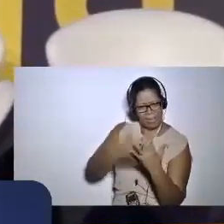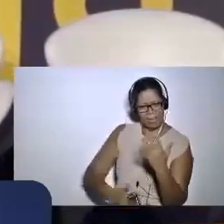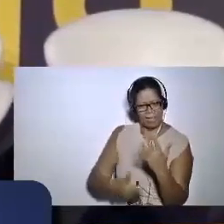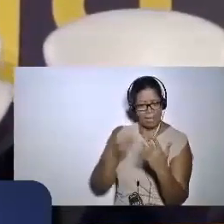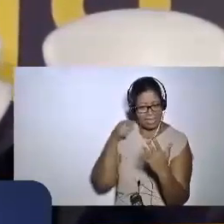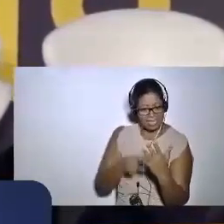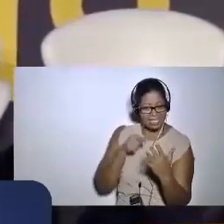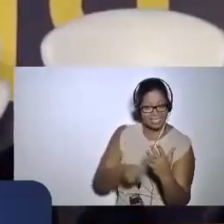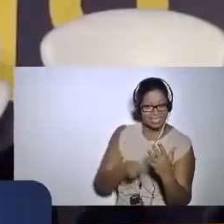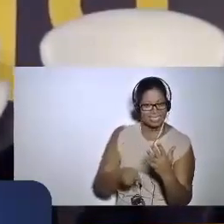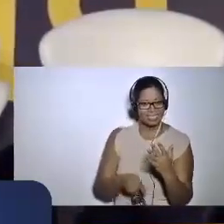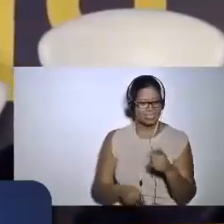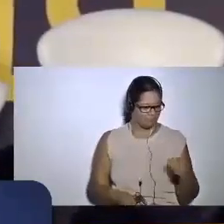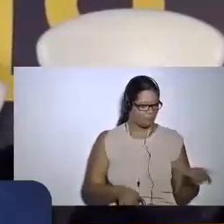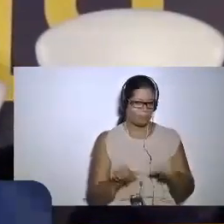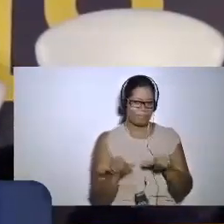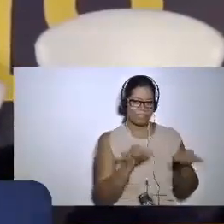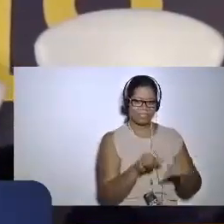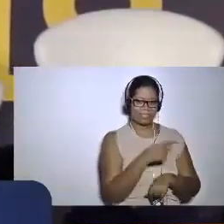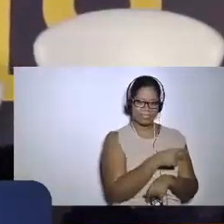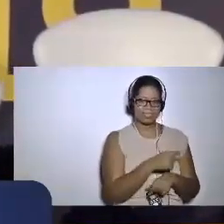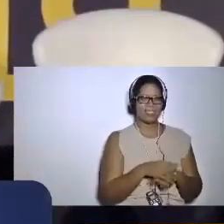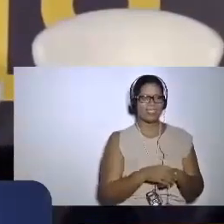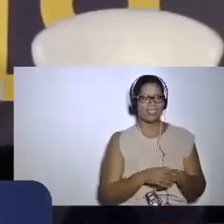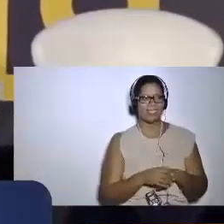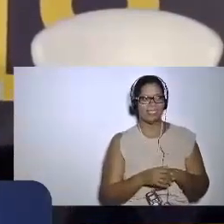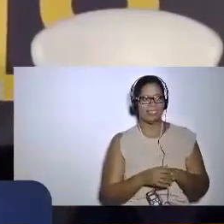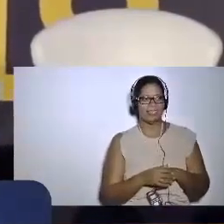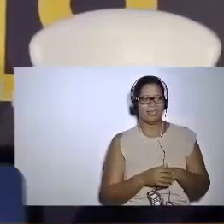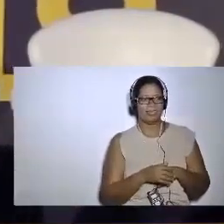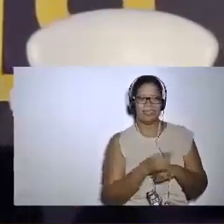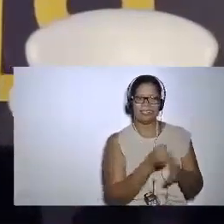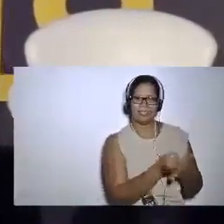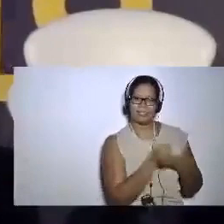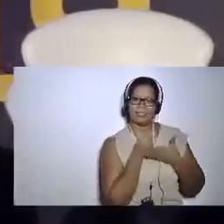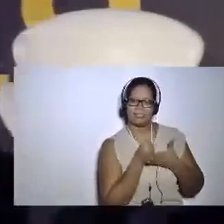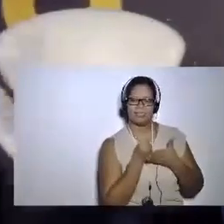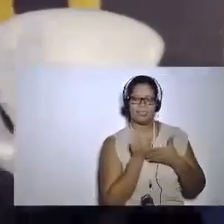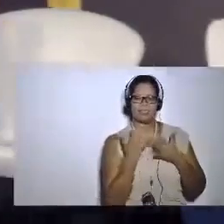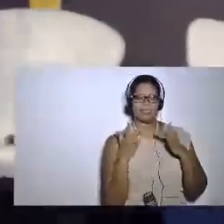problemas de comunicación entre smart grids, los cuales están conectando